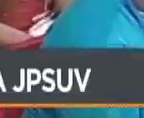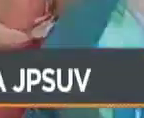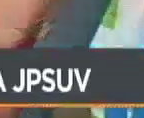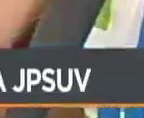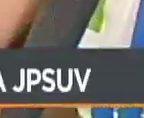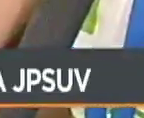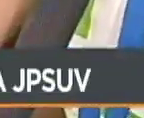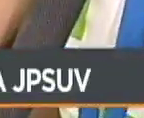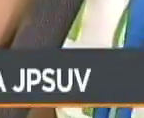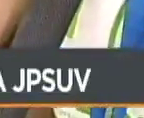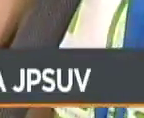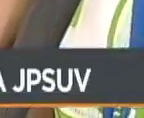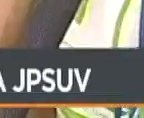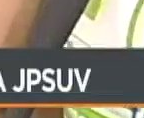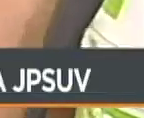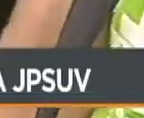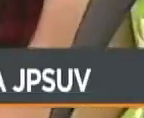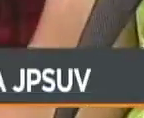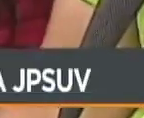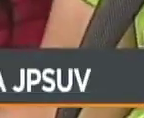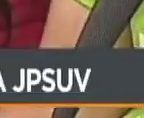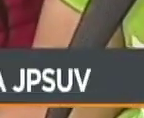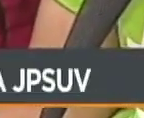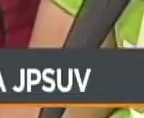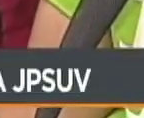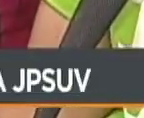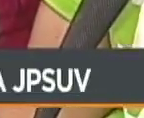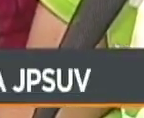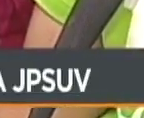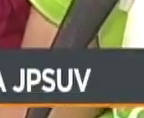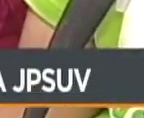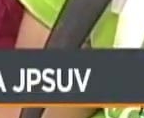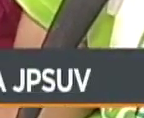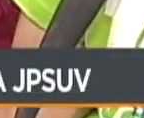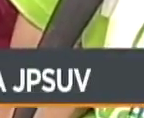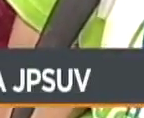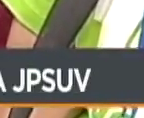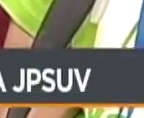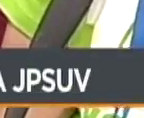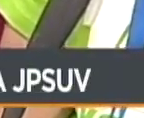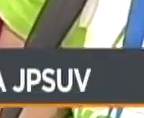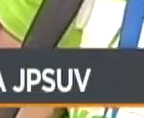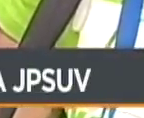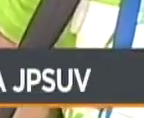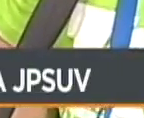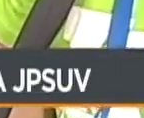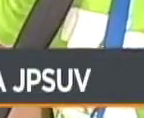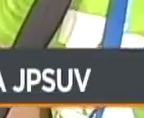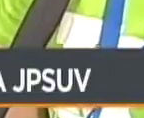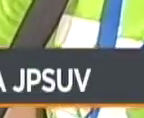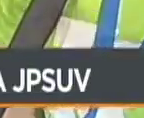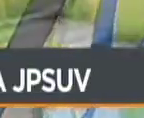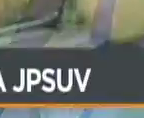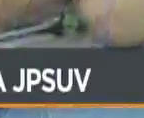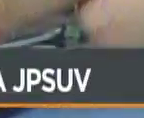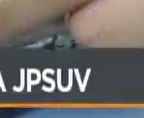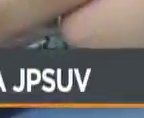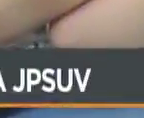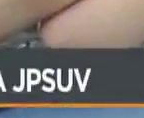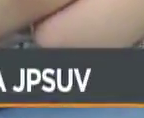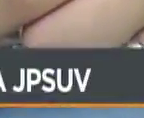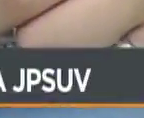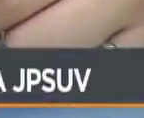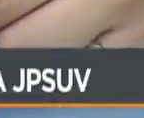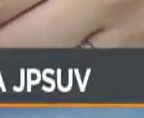tomen nota saca la cuenta como decía por ahí una propaganda se tiene puesta la cuenta saca la cuenta